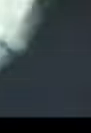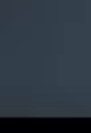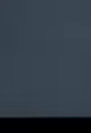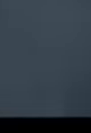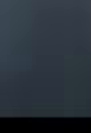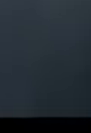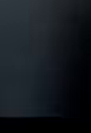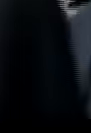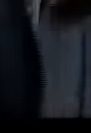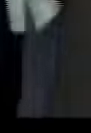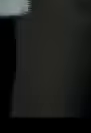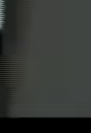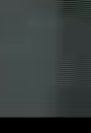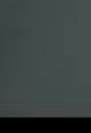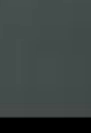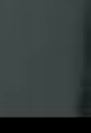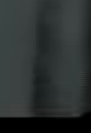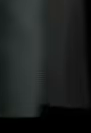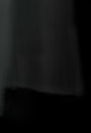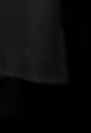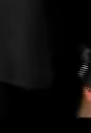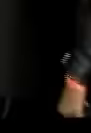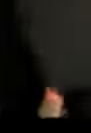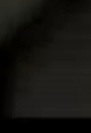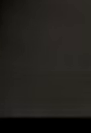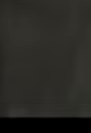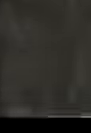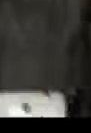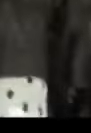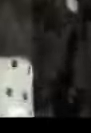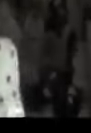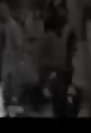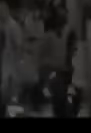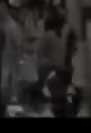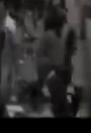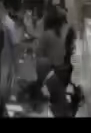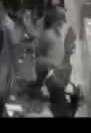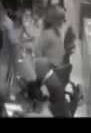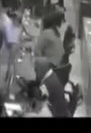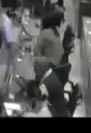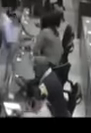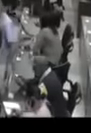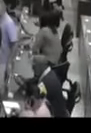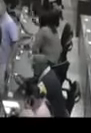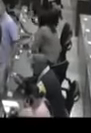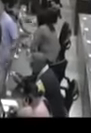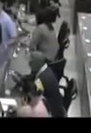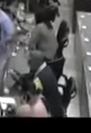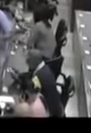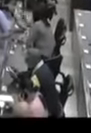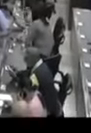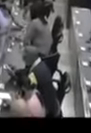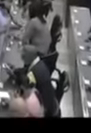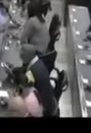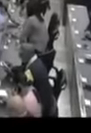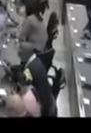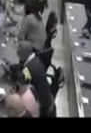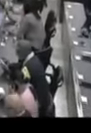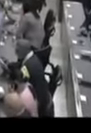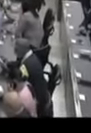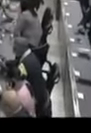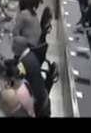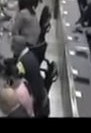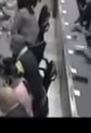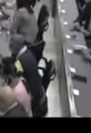que como primer punto se tiene previsto la aprobación del proyecto de acuerdo en conmemoración al 11º aniversario del cambio